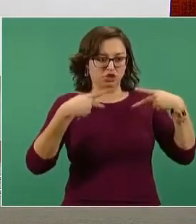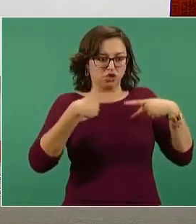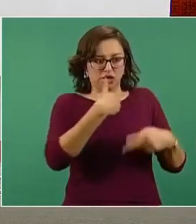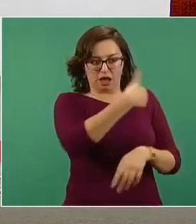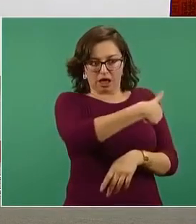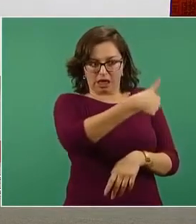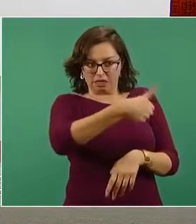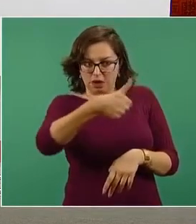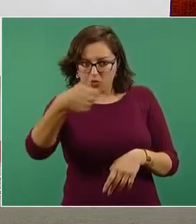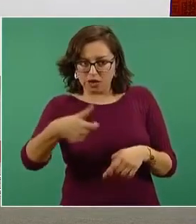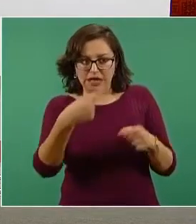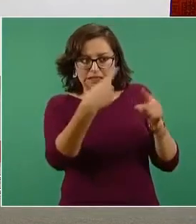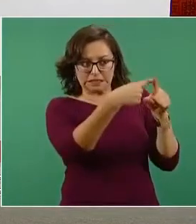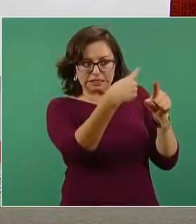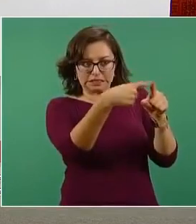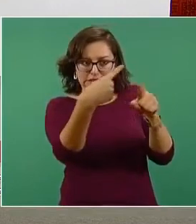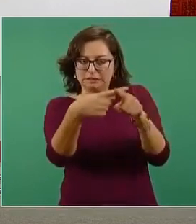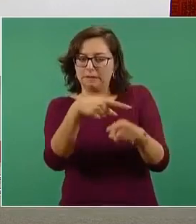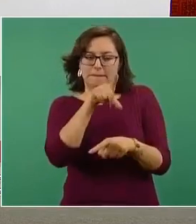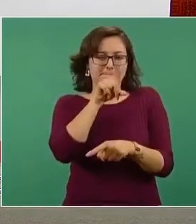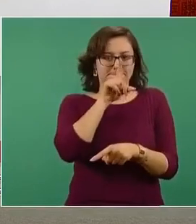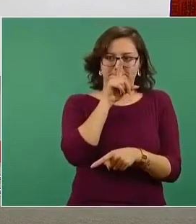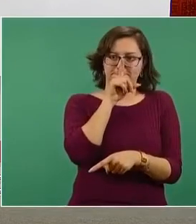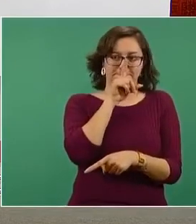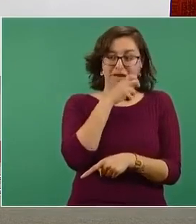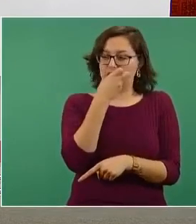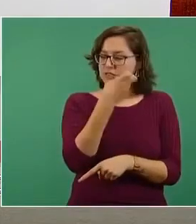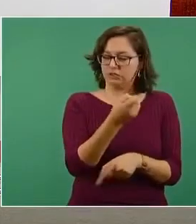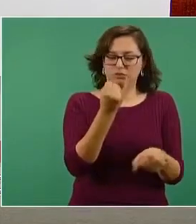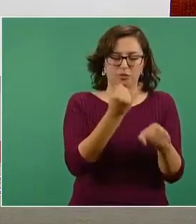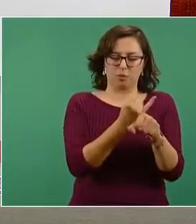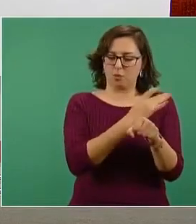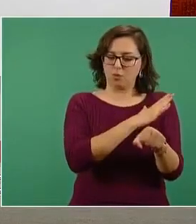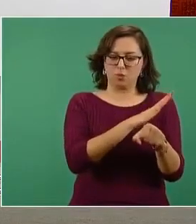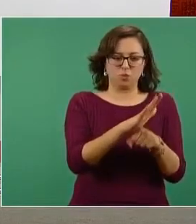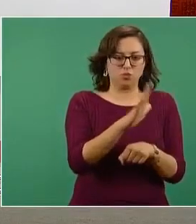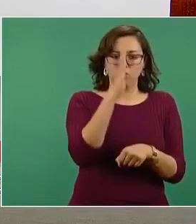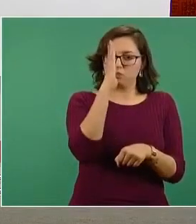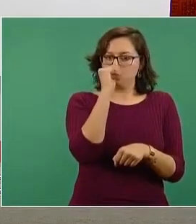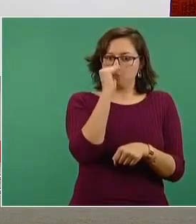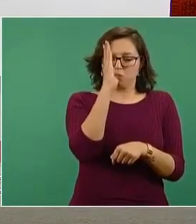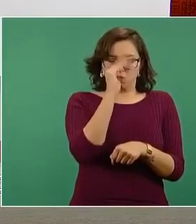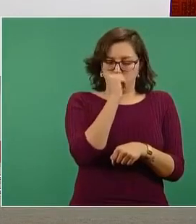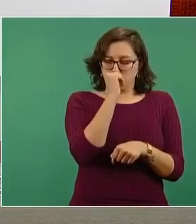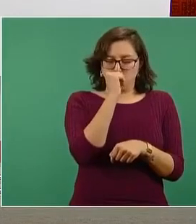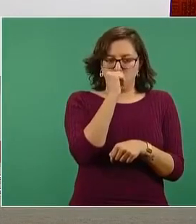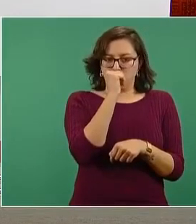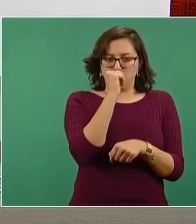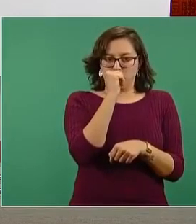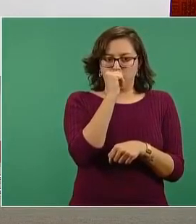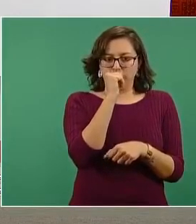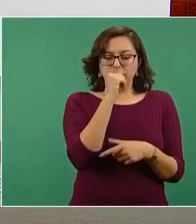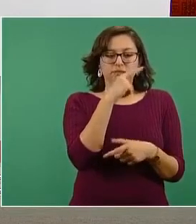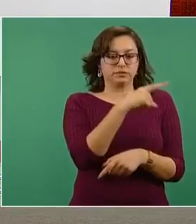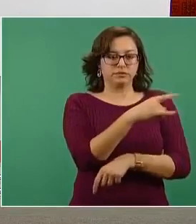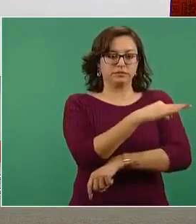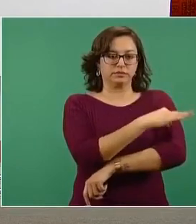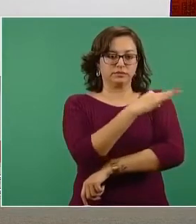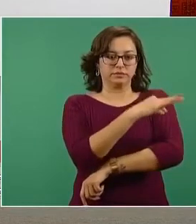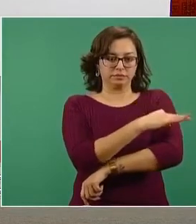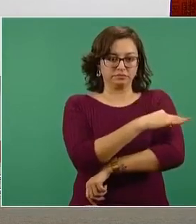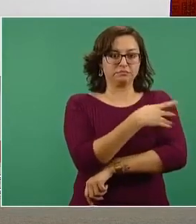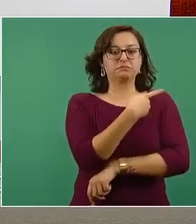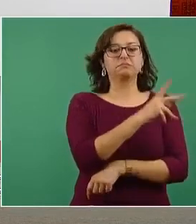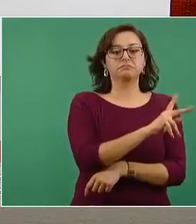que permitan identificar a una persona, no al público, obviamente sería solamente para la persona que recibió la vacuna, pero se